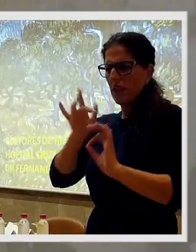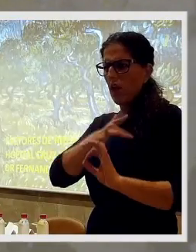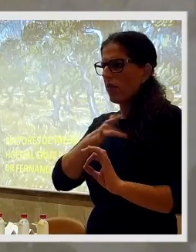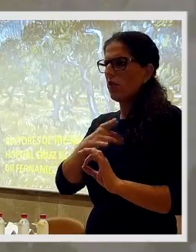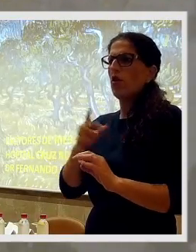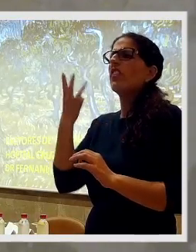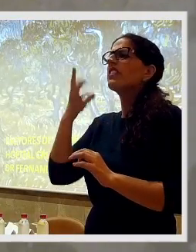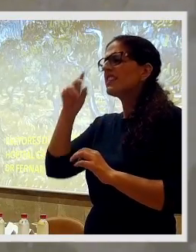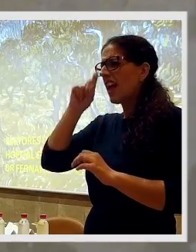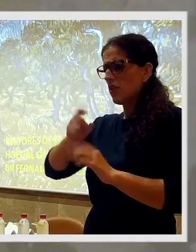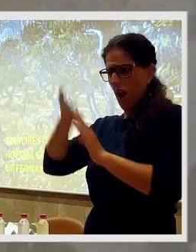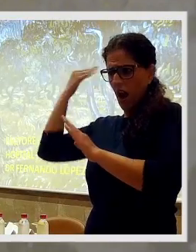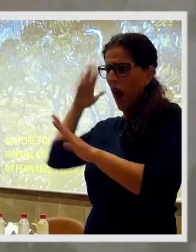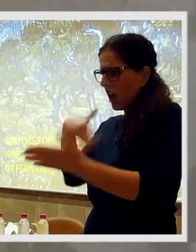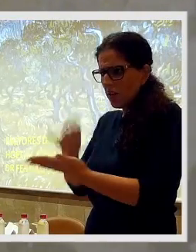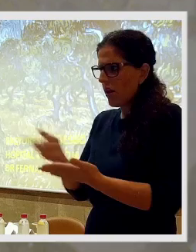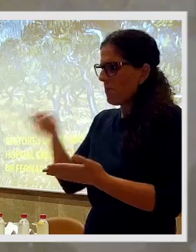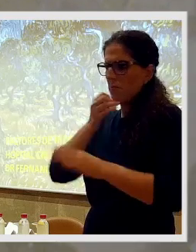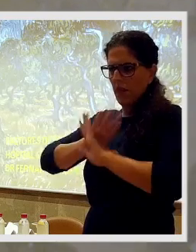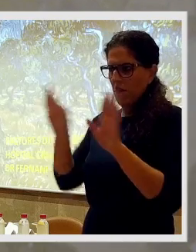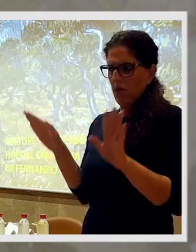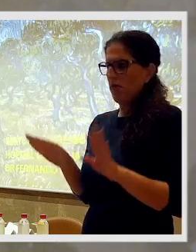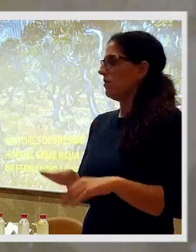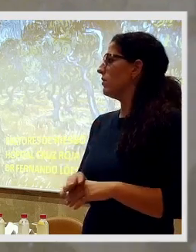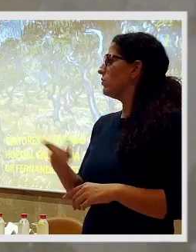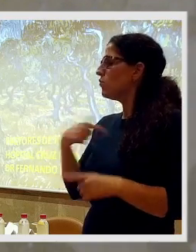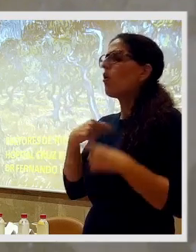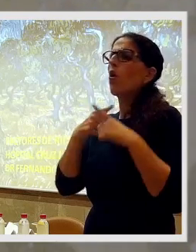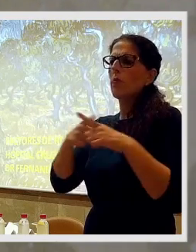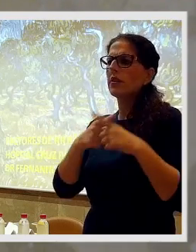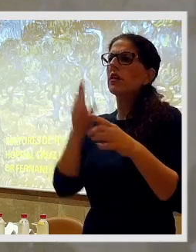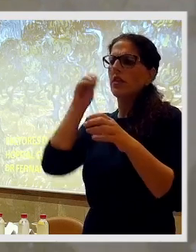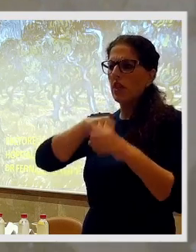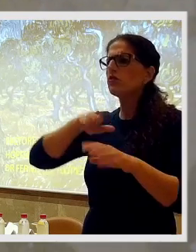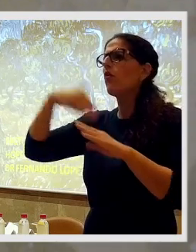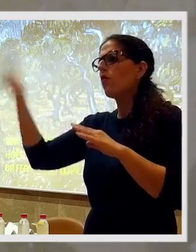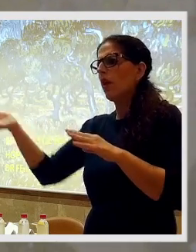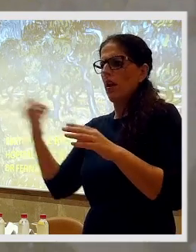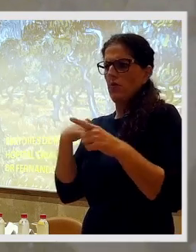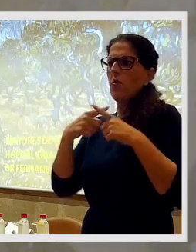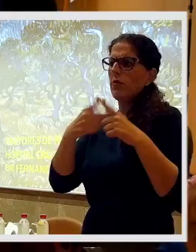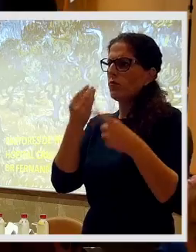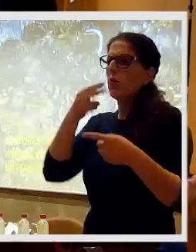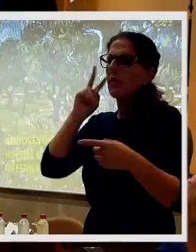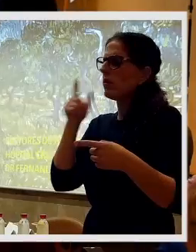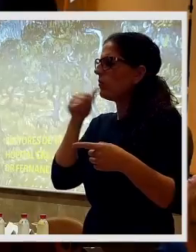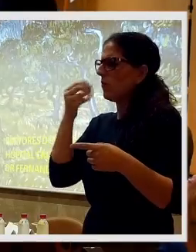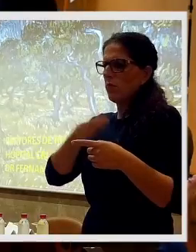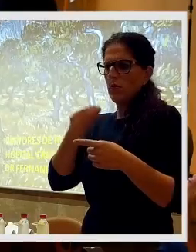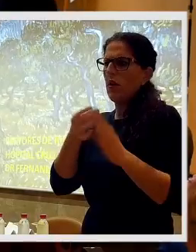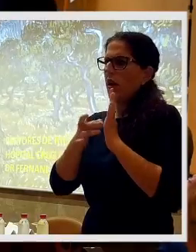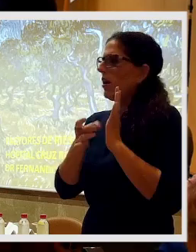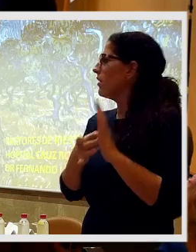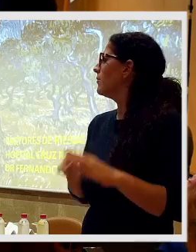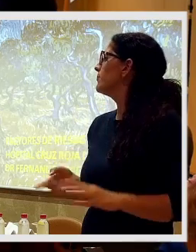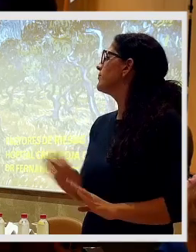30 años, y con el que he tenido el placer de compartir la vida tanto en el Hospital Reina Sofía como aquí. Bueno, yo, como